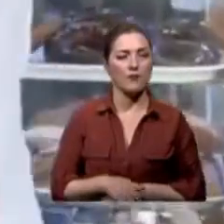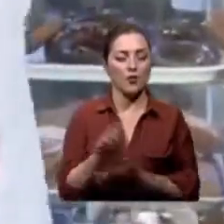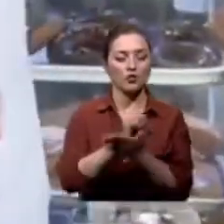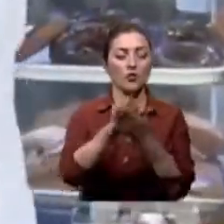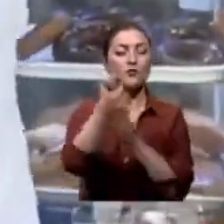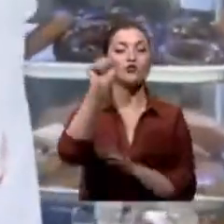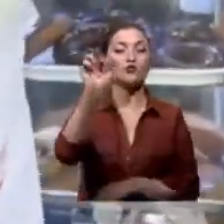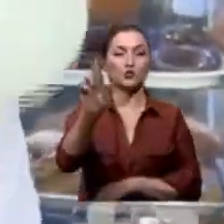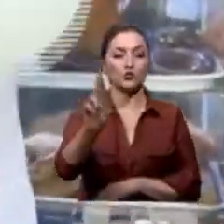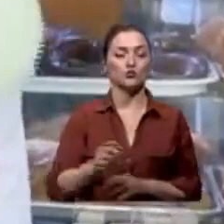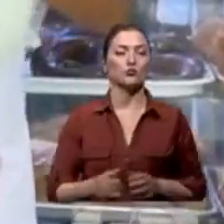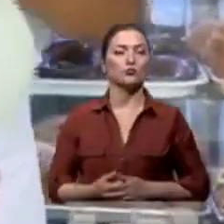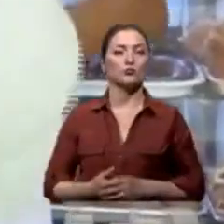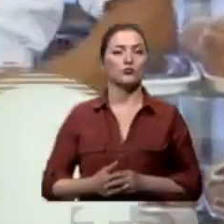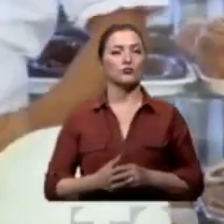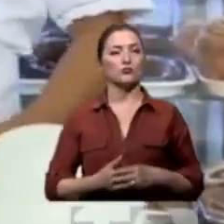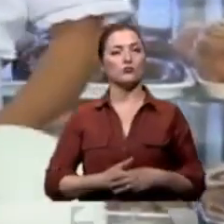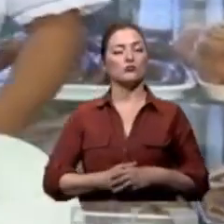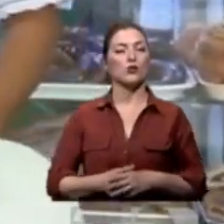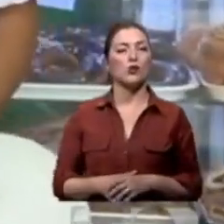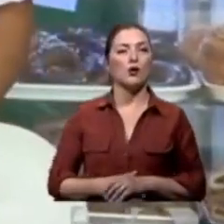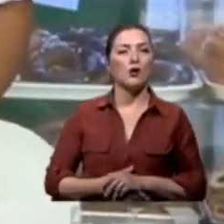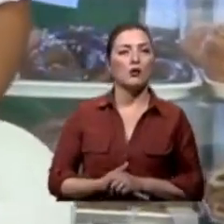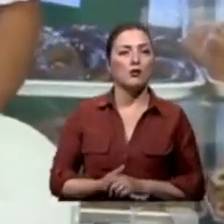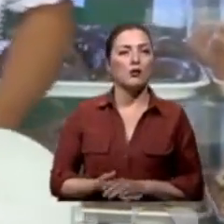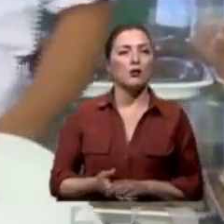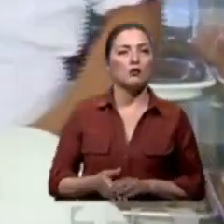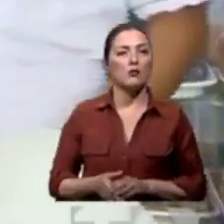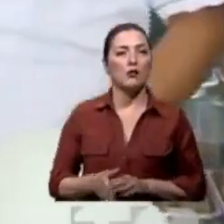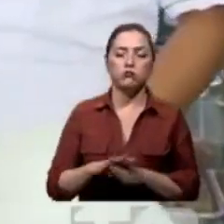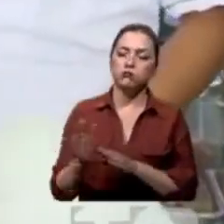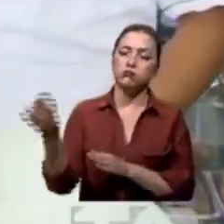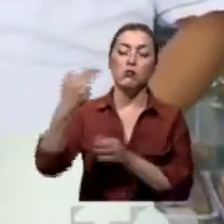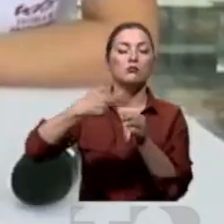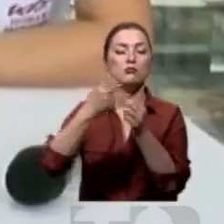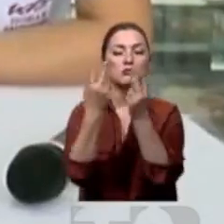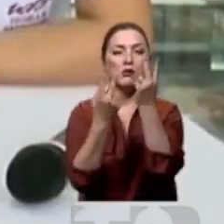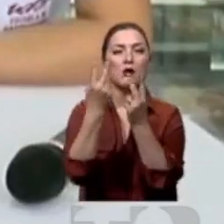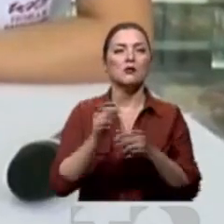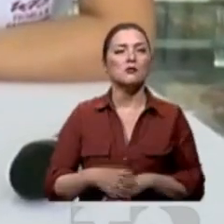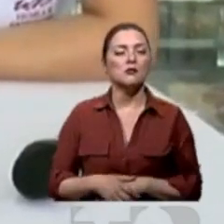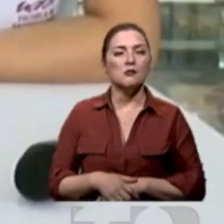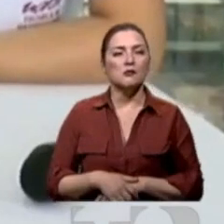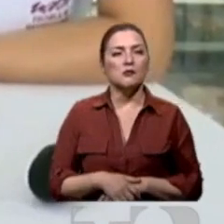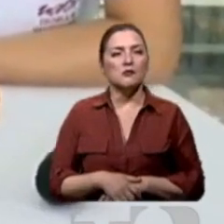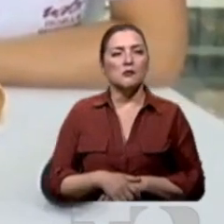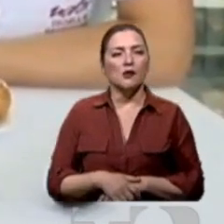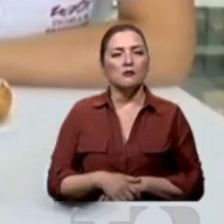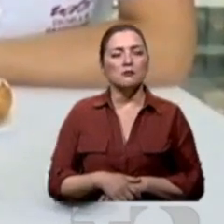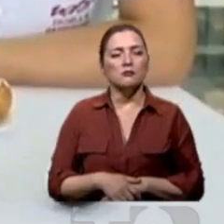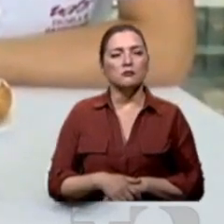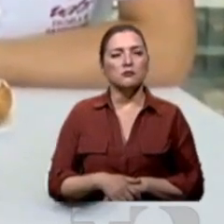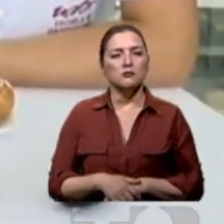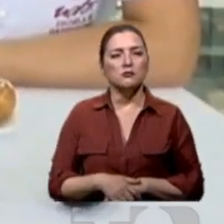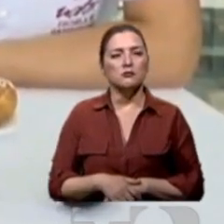sur de la ciudad. Así que ya saben, si pueden darse una escapadita también y visitarlos. Mi querido David Valle, coméntanos tú cómo encontraste esta guagua